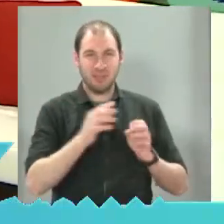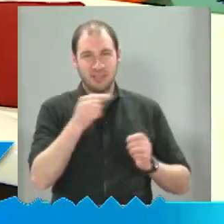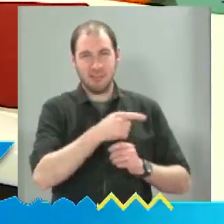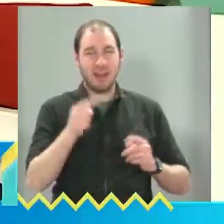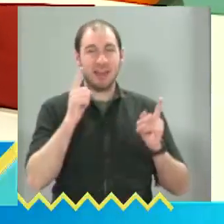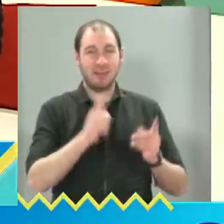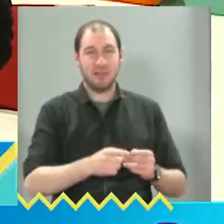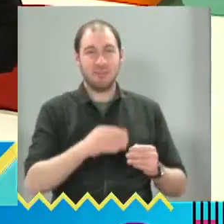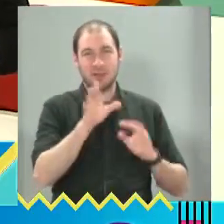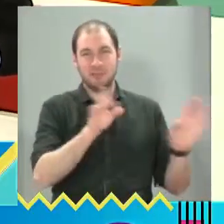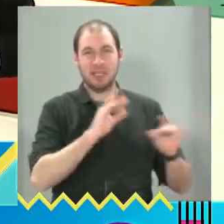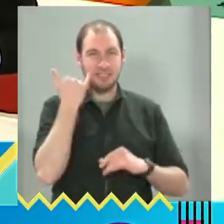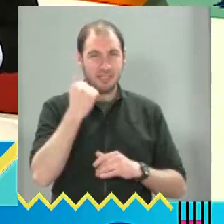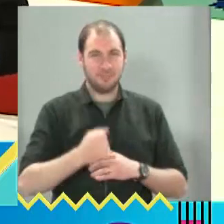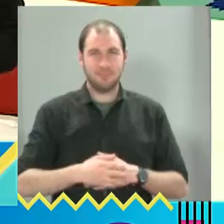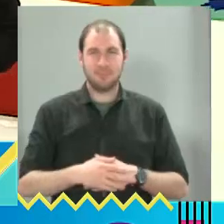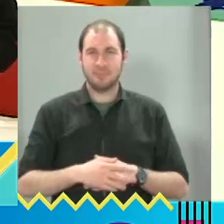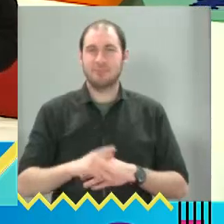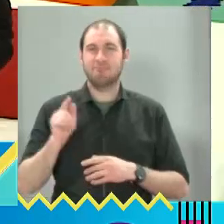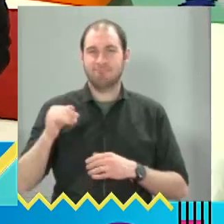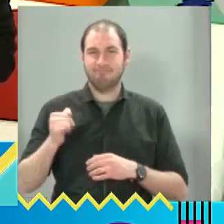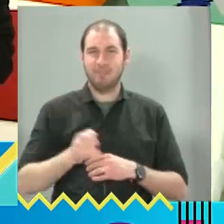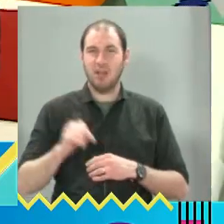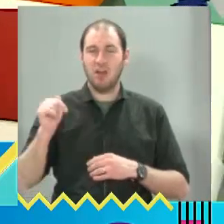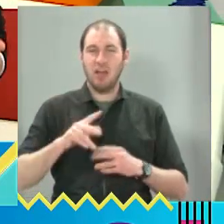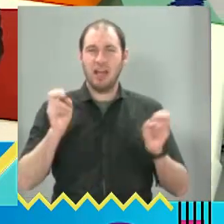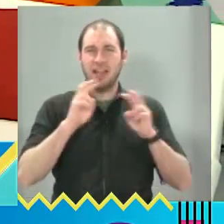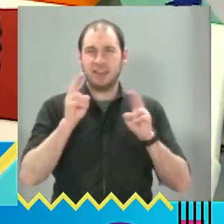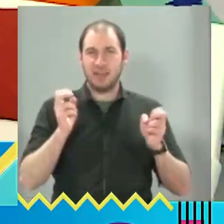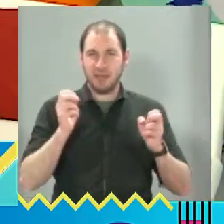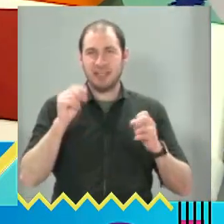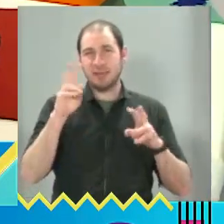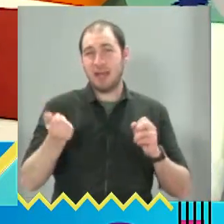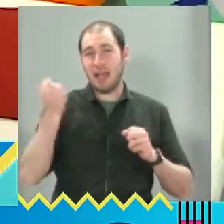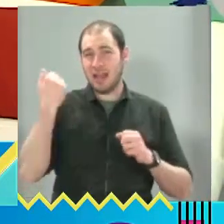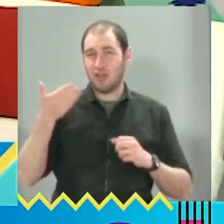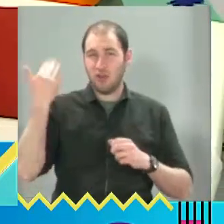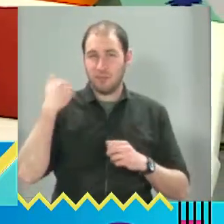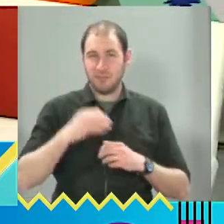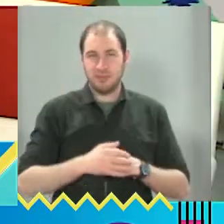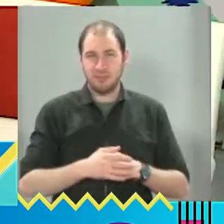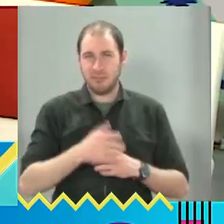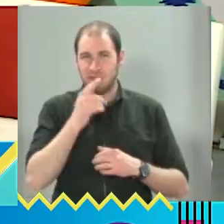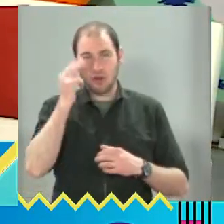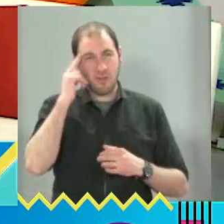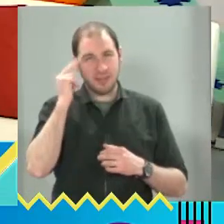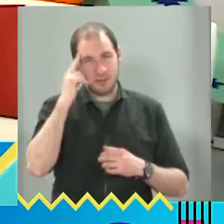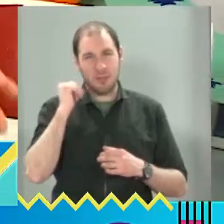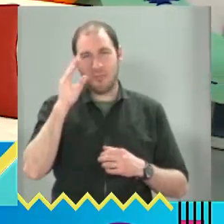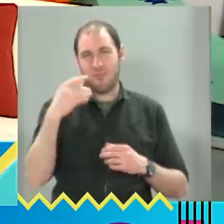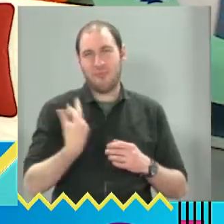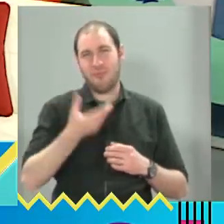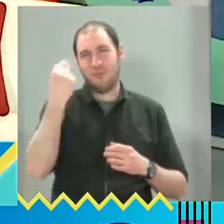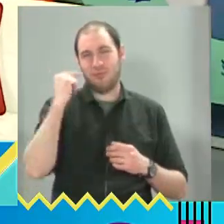semana y por supuesto ya están los invitados con nosotros. Por supuesto, porque vamos a hablar, hablamos de economía, creo que el 99,9%